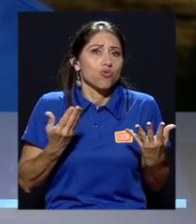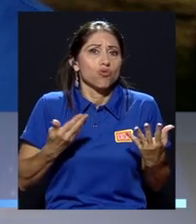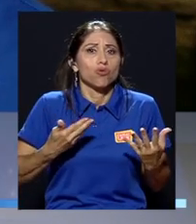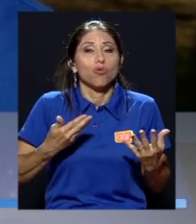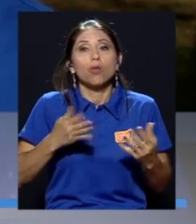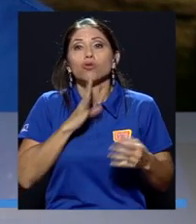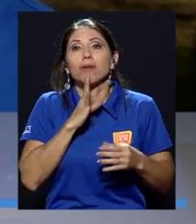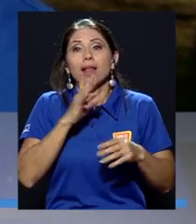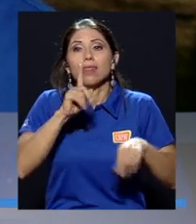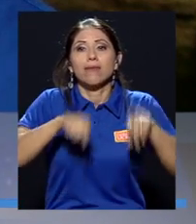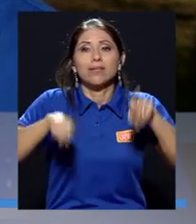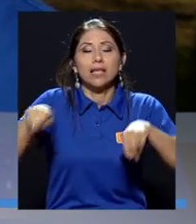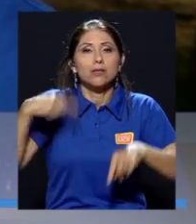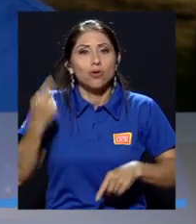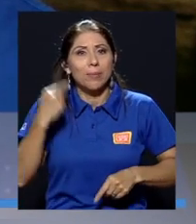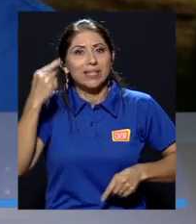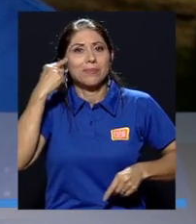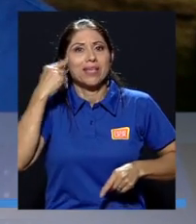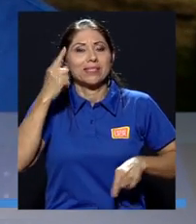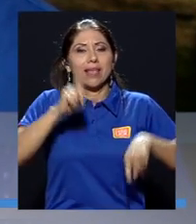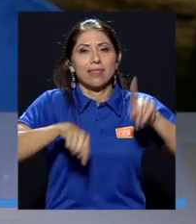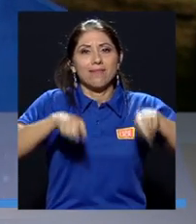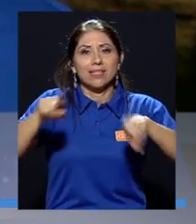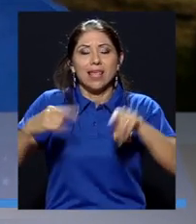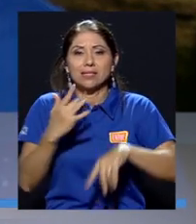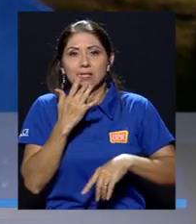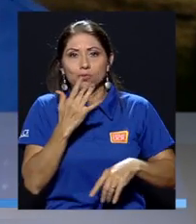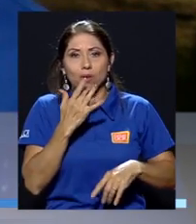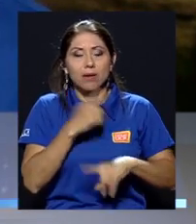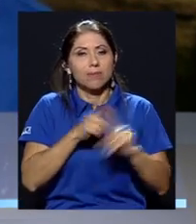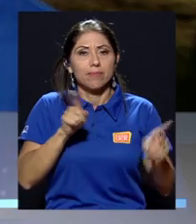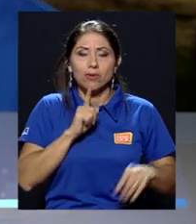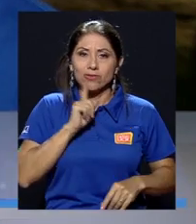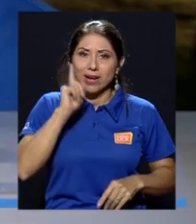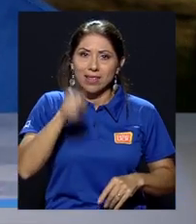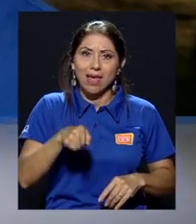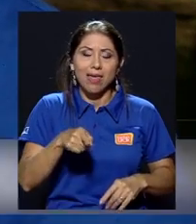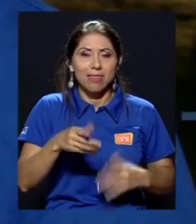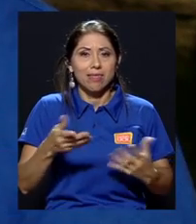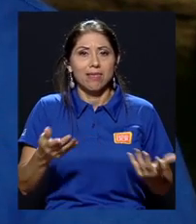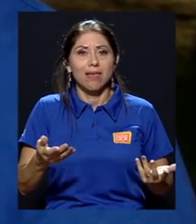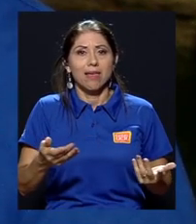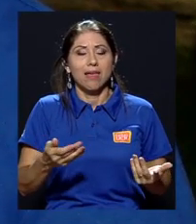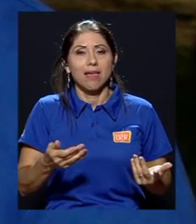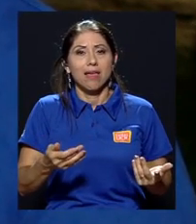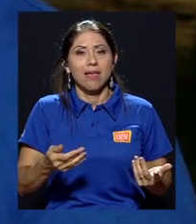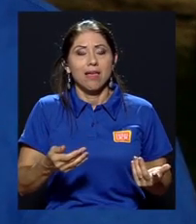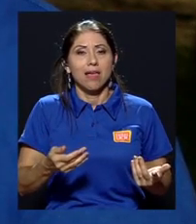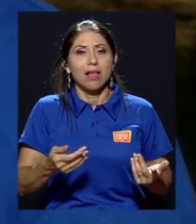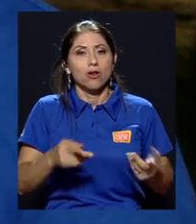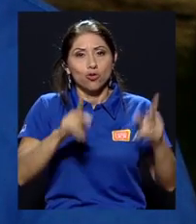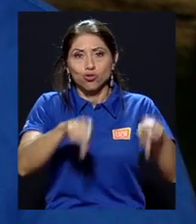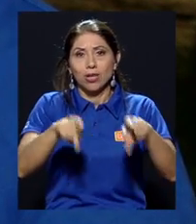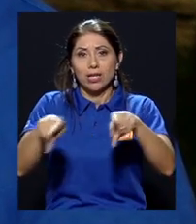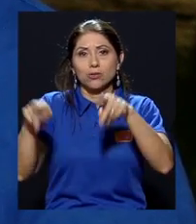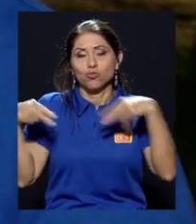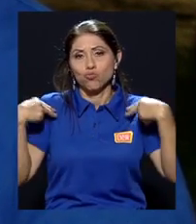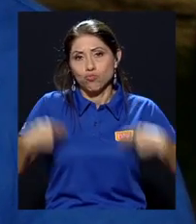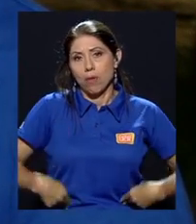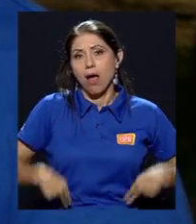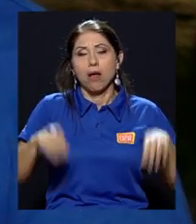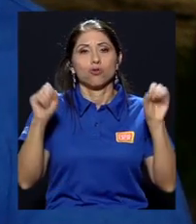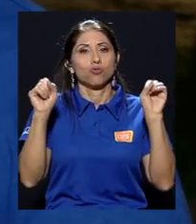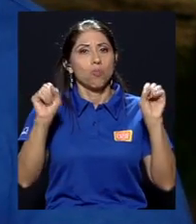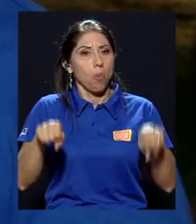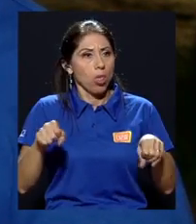habla de diversidad, solamente se piensa en la diversidad sexual, pero en realidad los seres humanos podemos